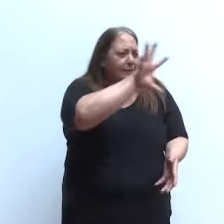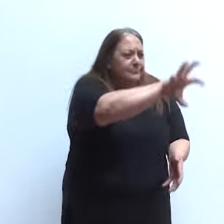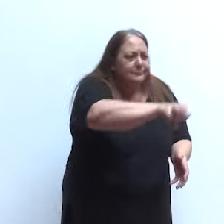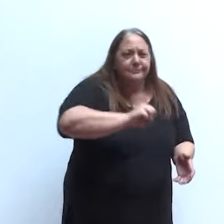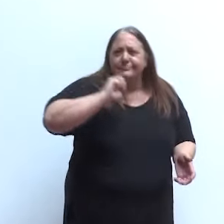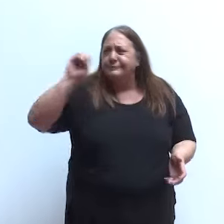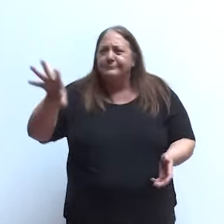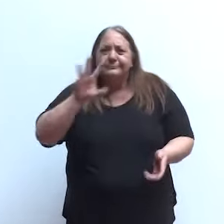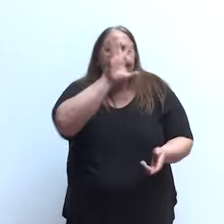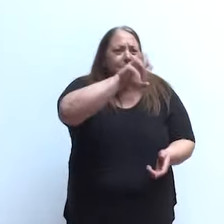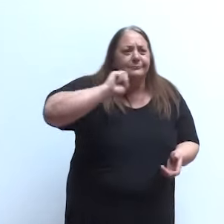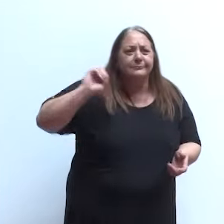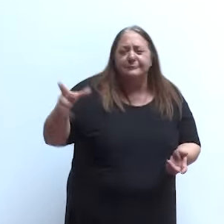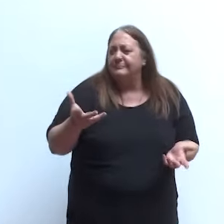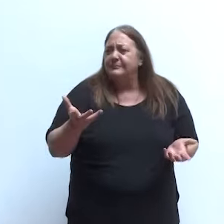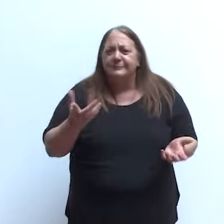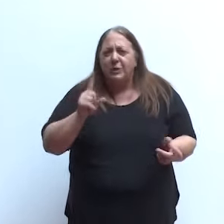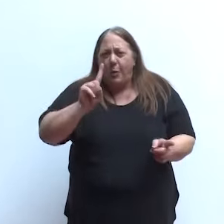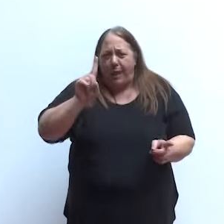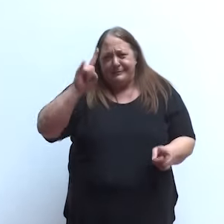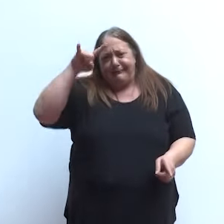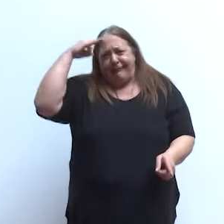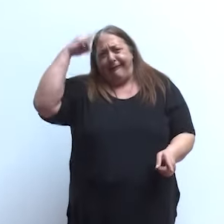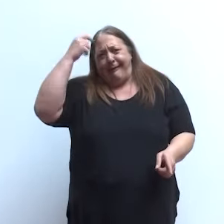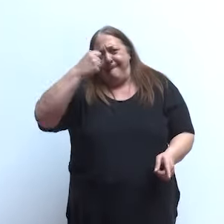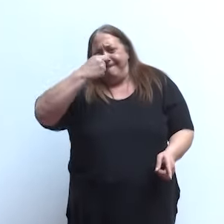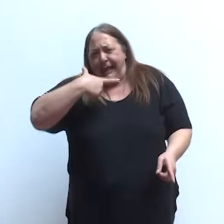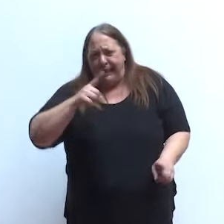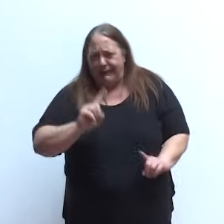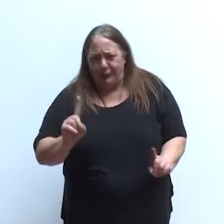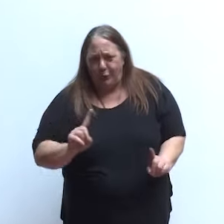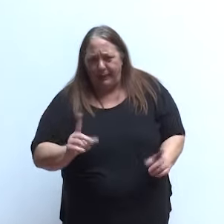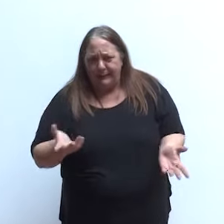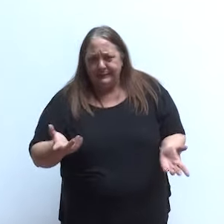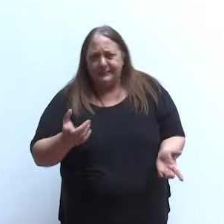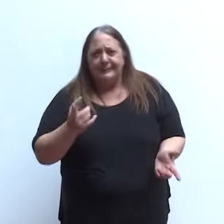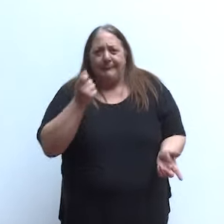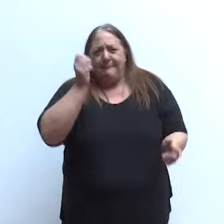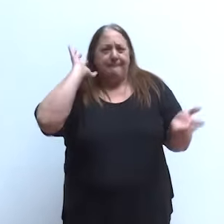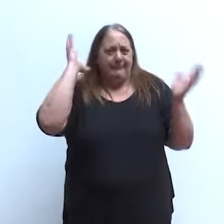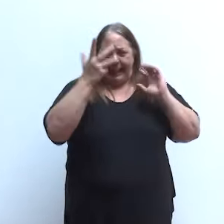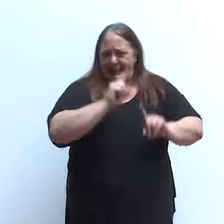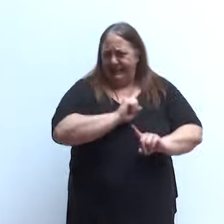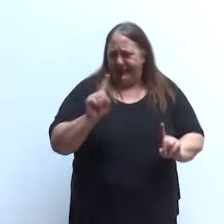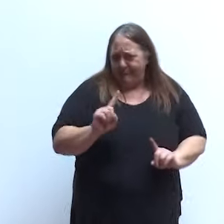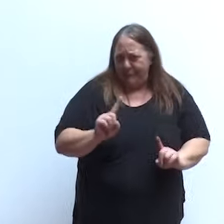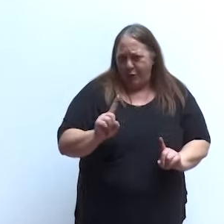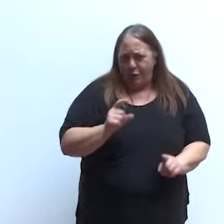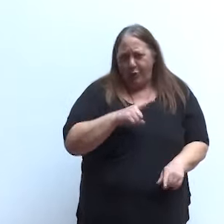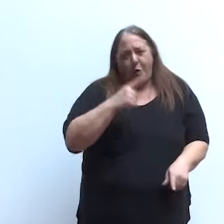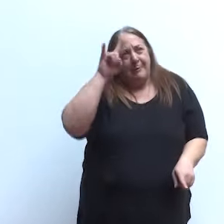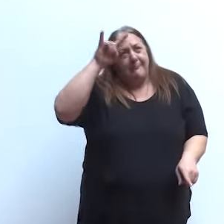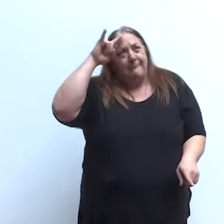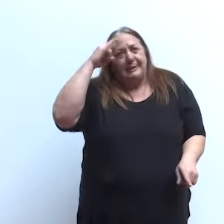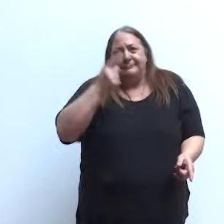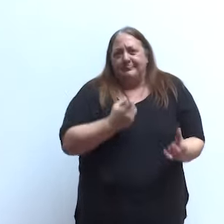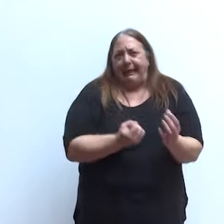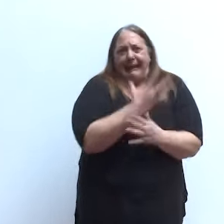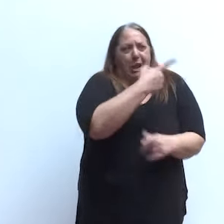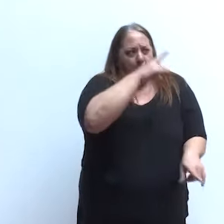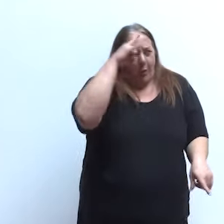por por despojo no es un invento de macri y tampoco lo es de mi ley sino que también este digo también el